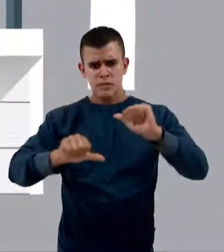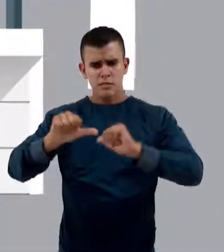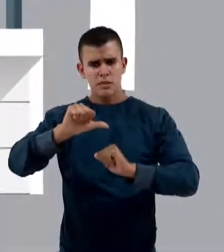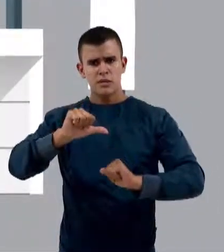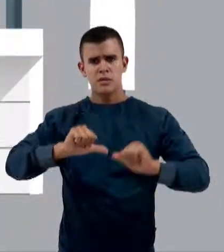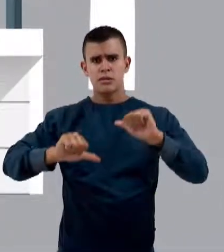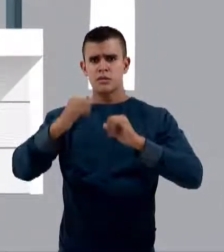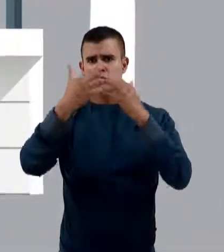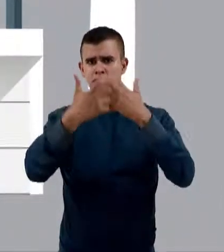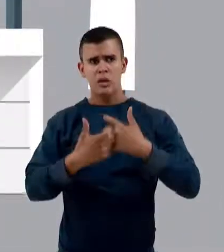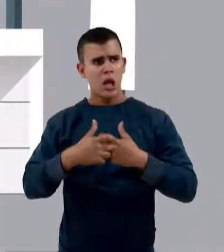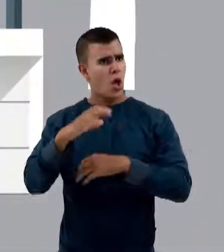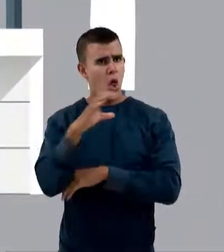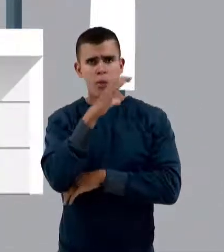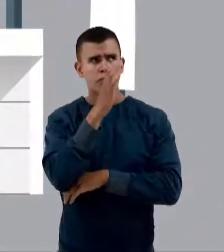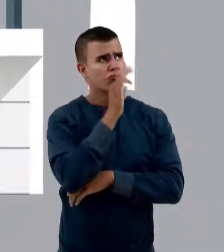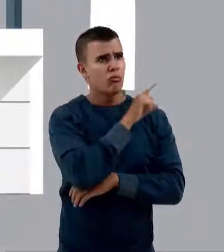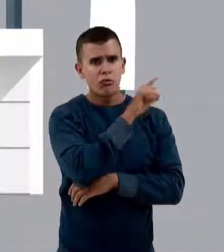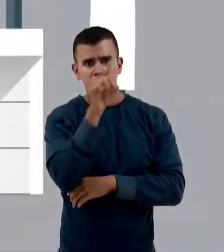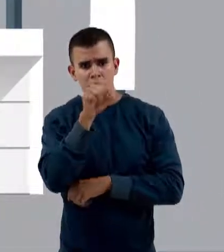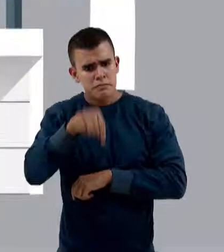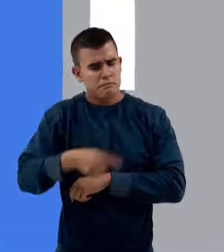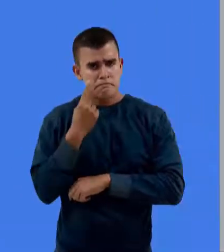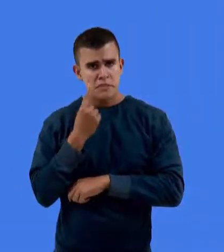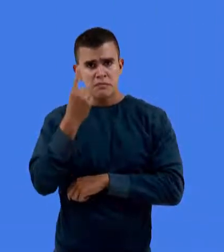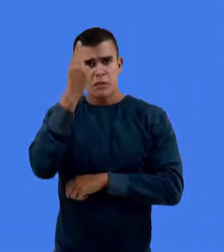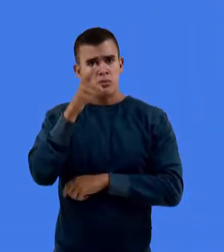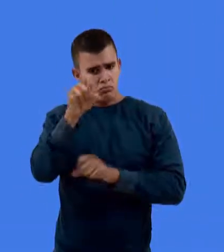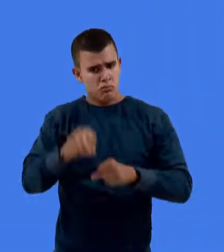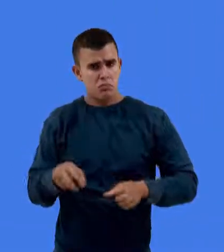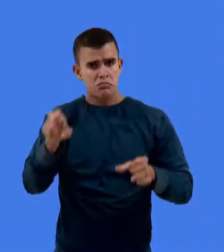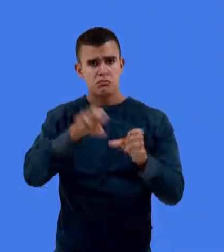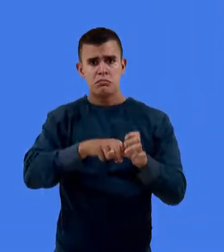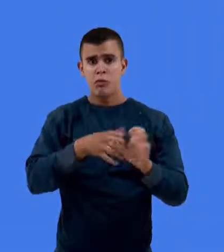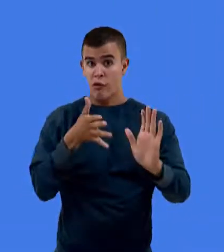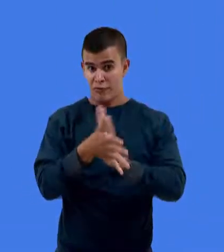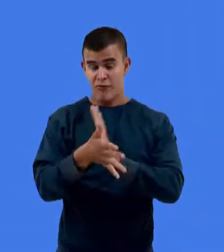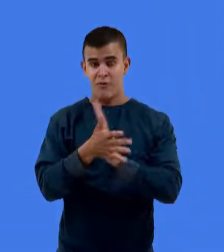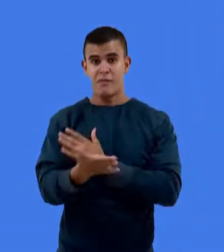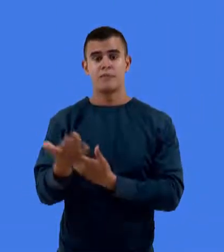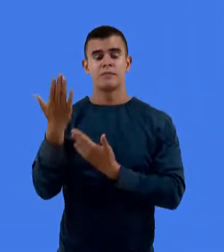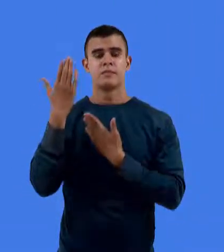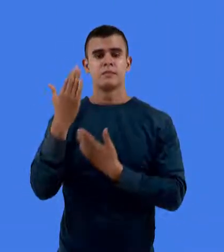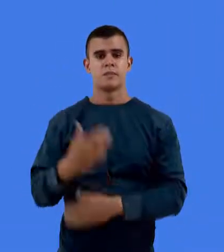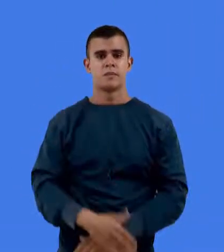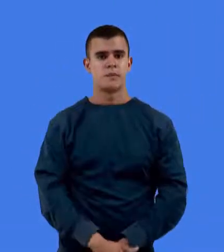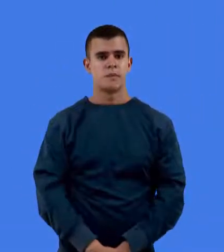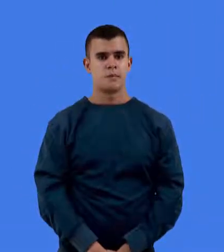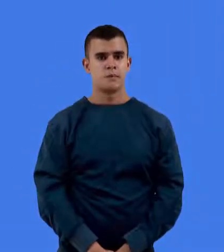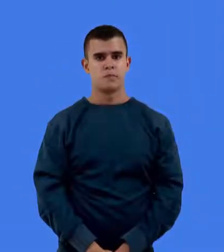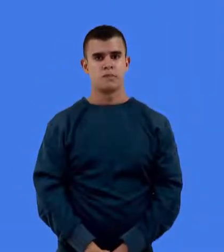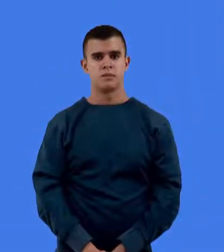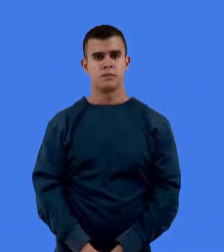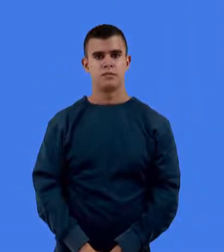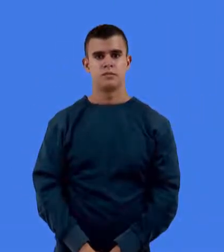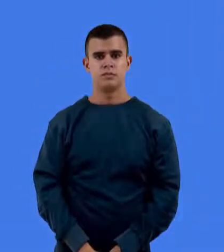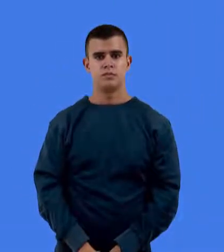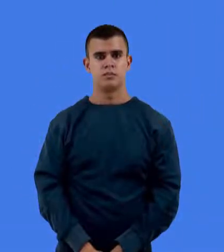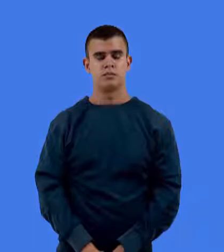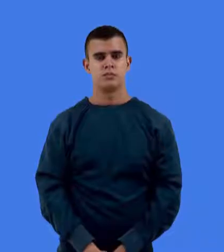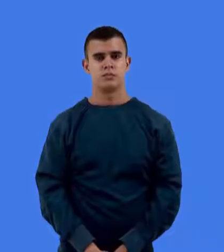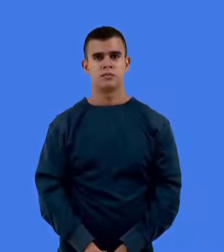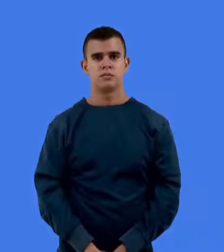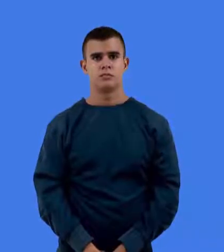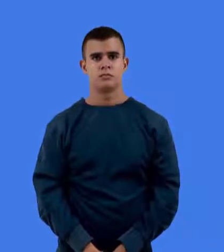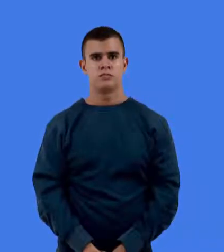Colombia. Matricúlate y conviértete en un profesional más competitivo. Informes. PBX 518-3000. Extensiones 486 y